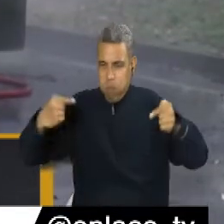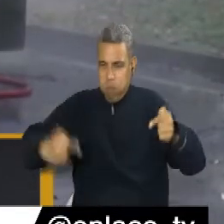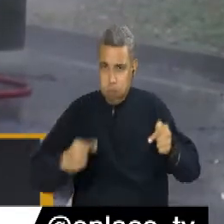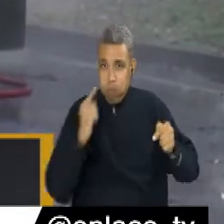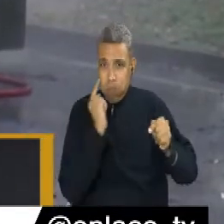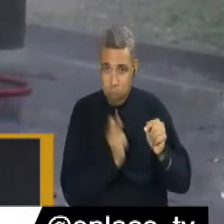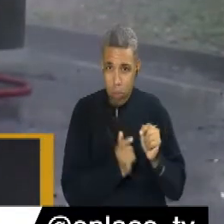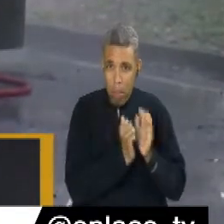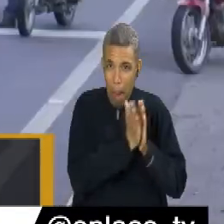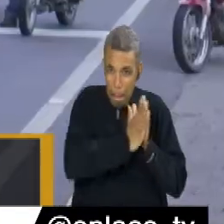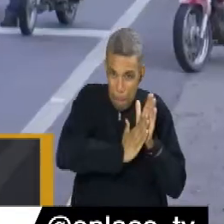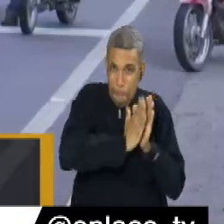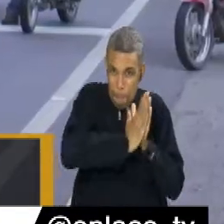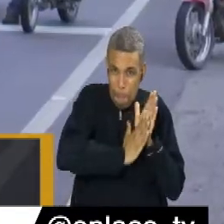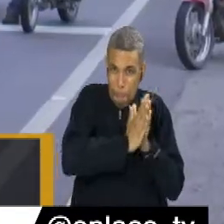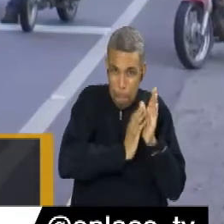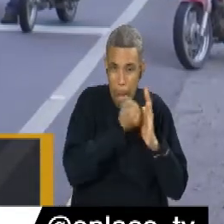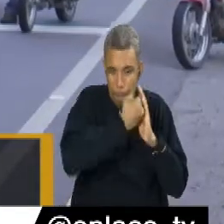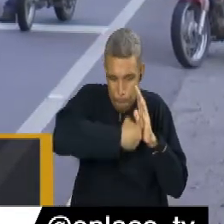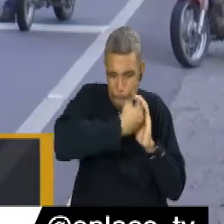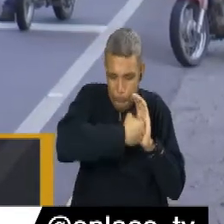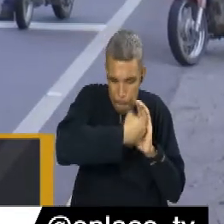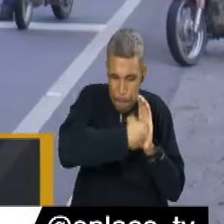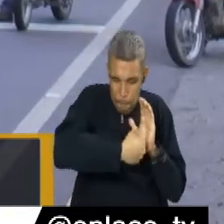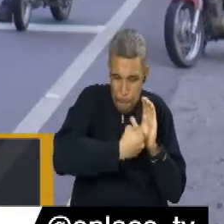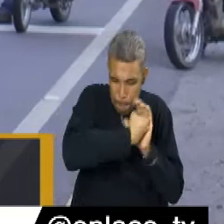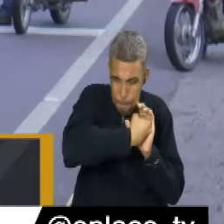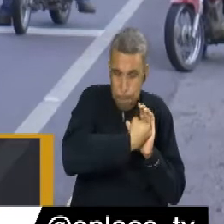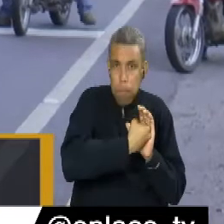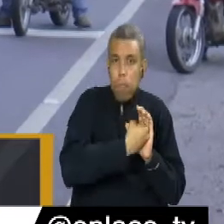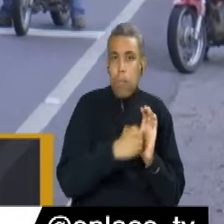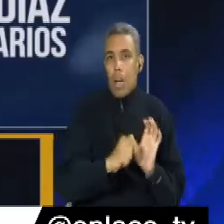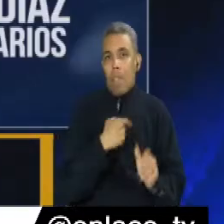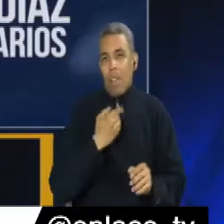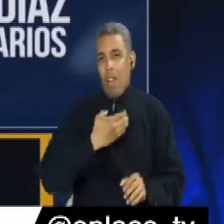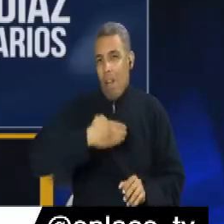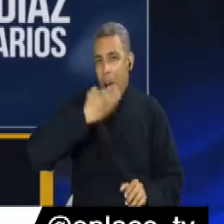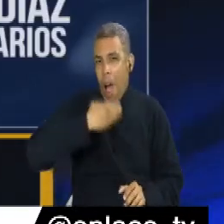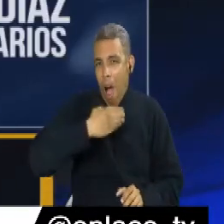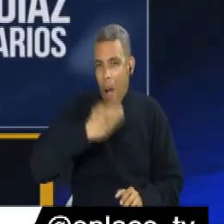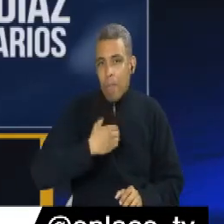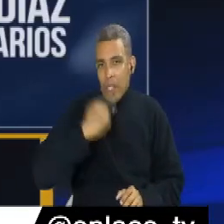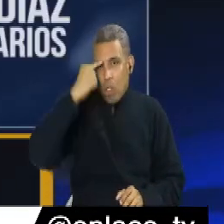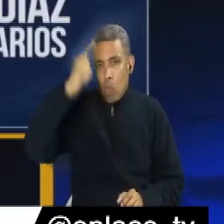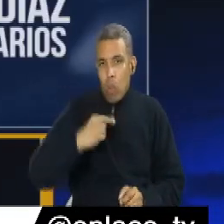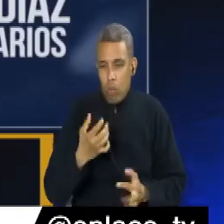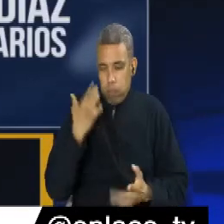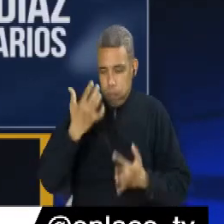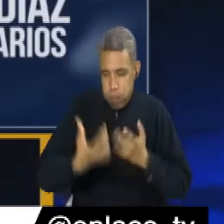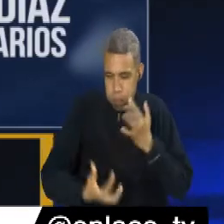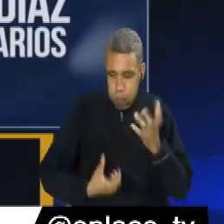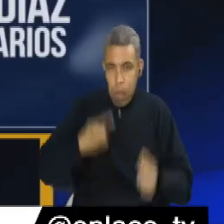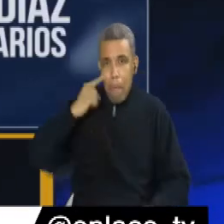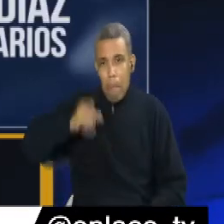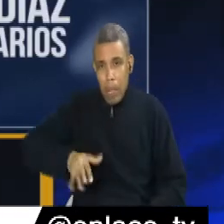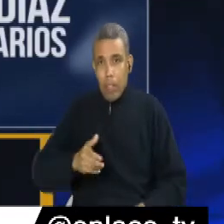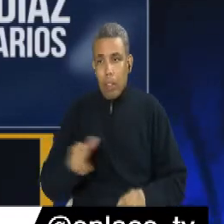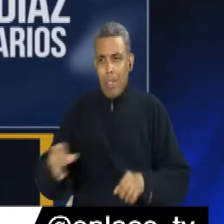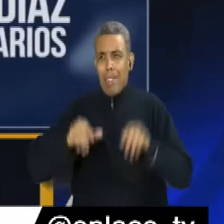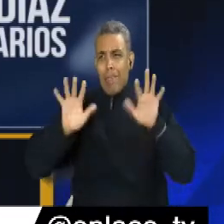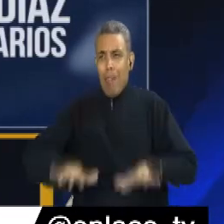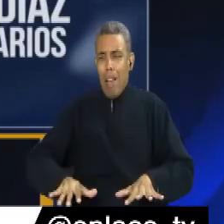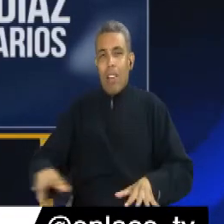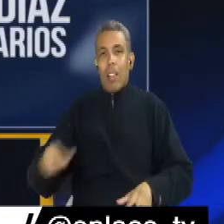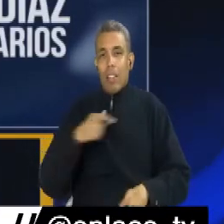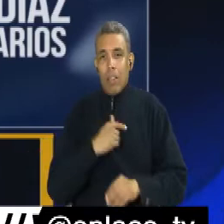provocó la conflagración y que obligó al cierre de esta arteria vial durante varias horas. Tratando de mover el tractocamión hacia un